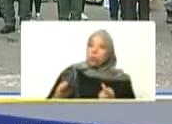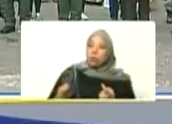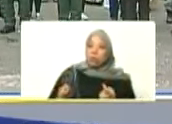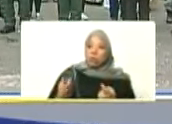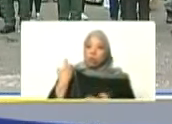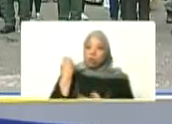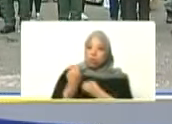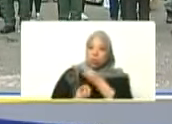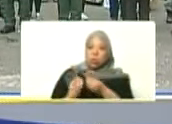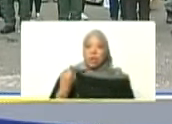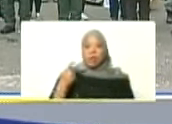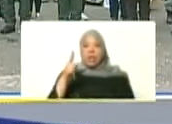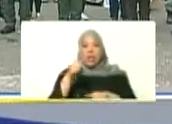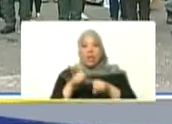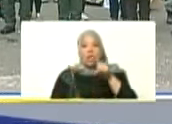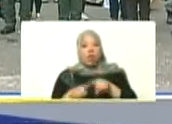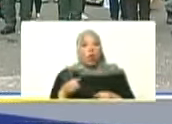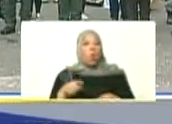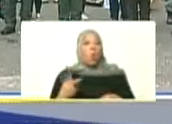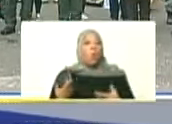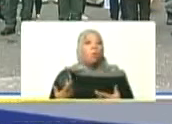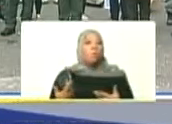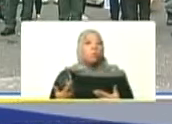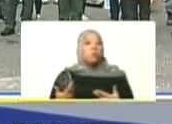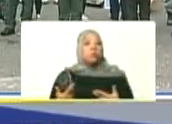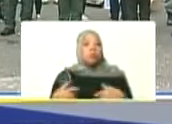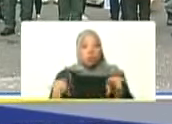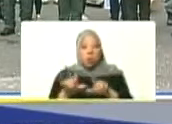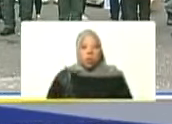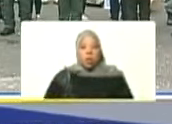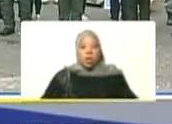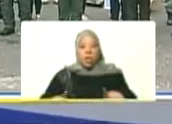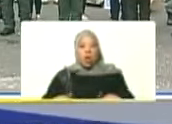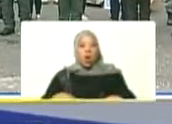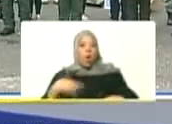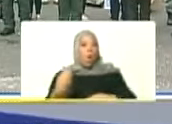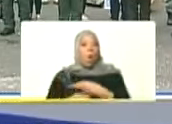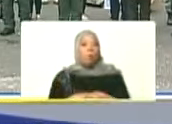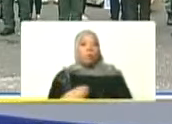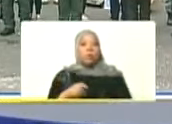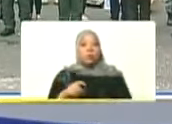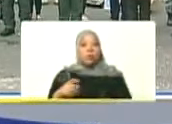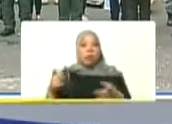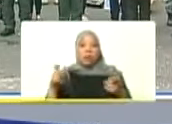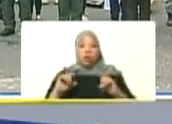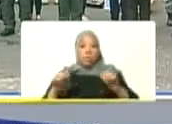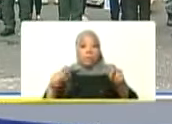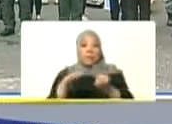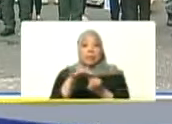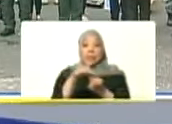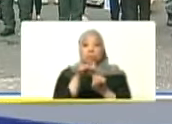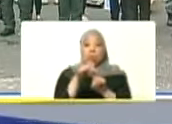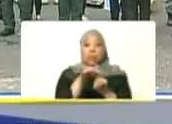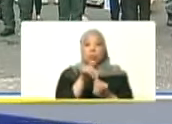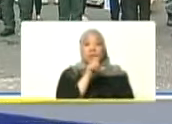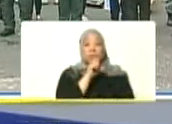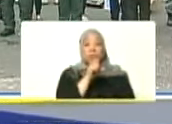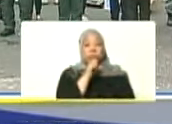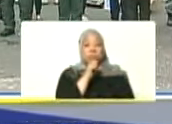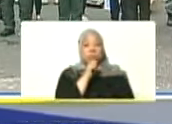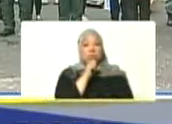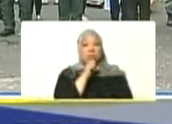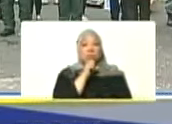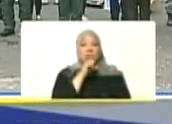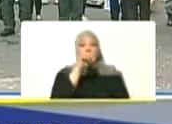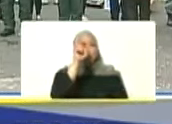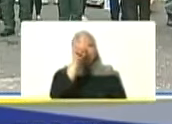creación de la logística en el terreno de batalla, en plena guerra. Así andábamos nosotros